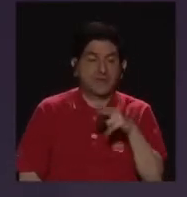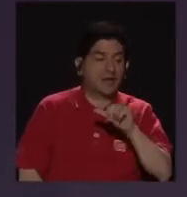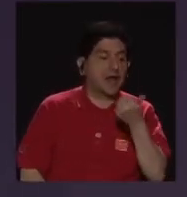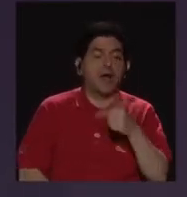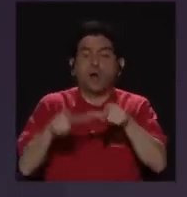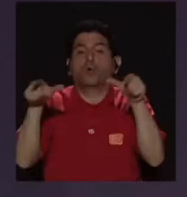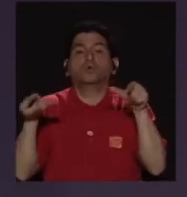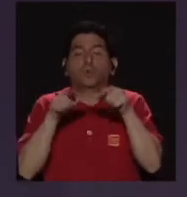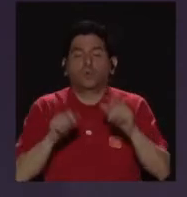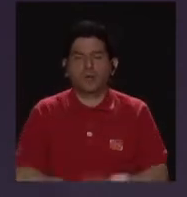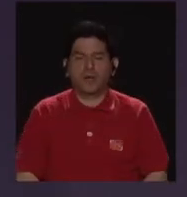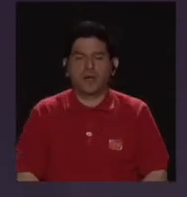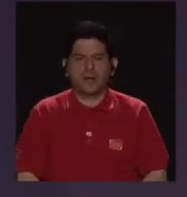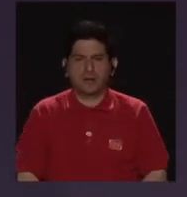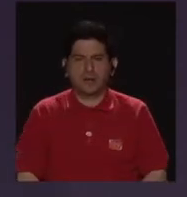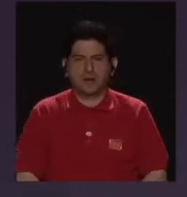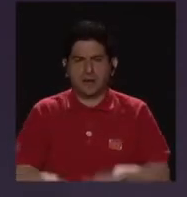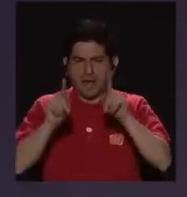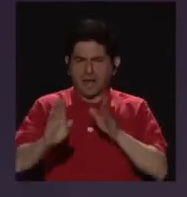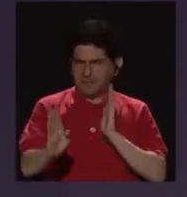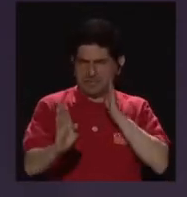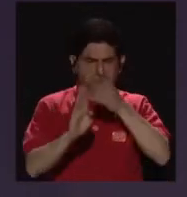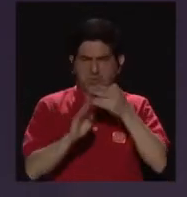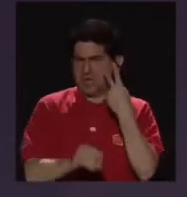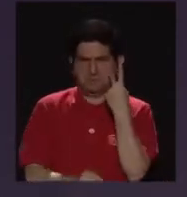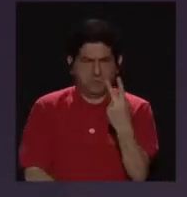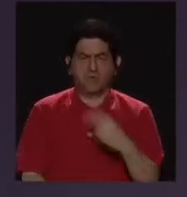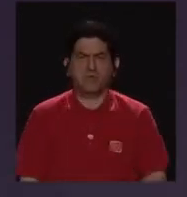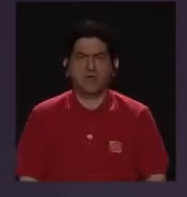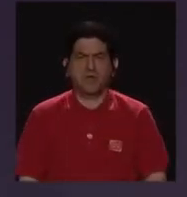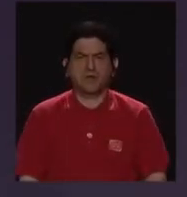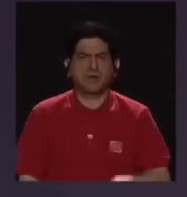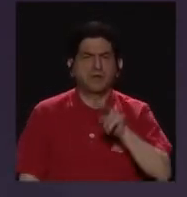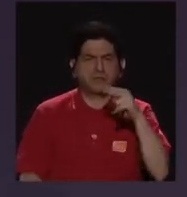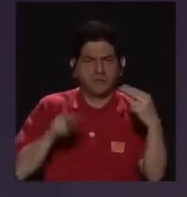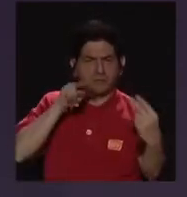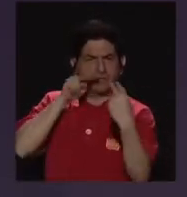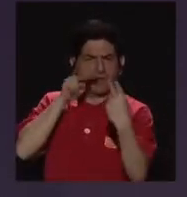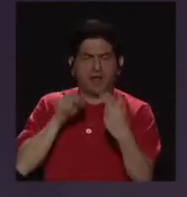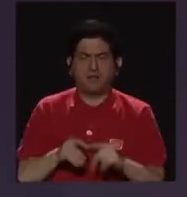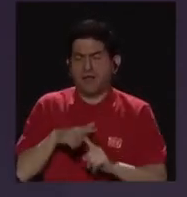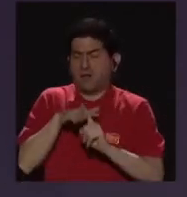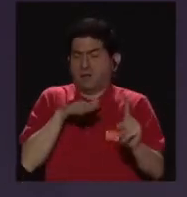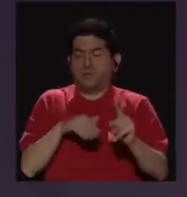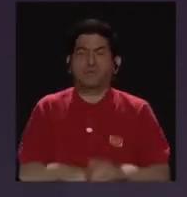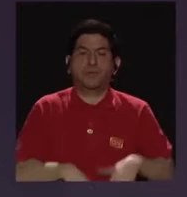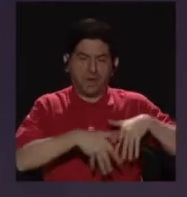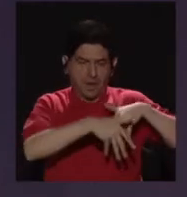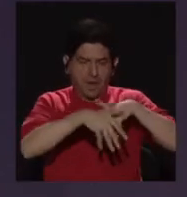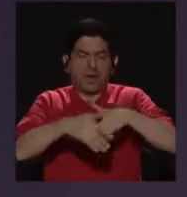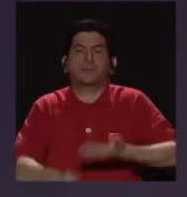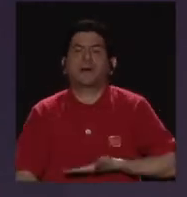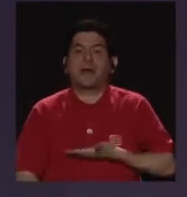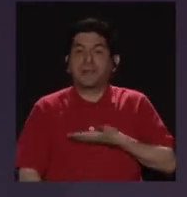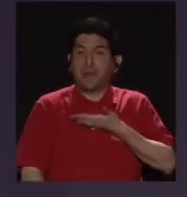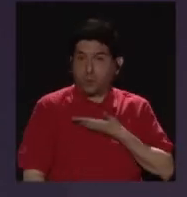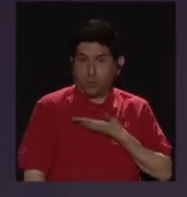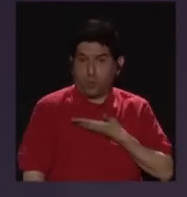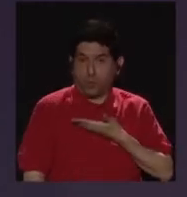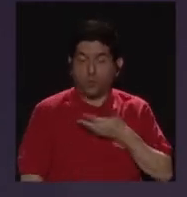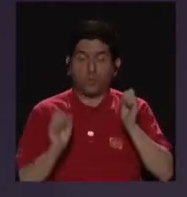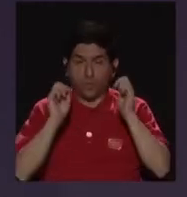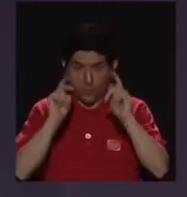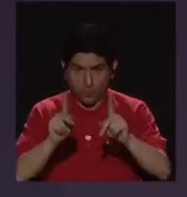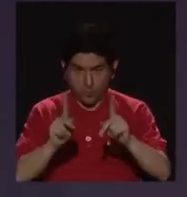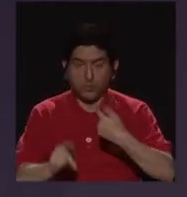no era la gente a la cara o huir de sus miradas no en la marcha del orgullo tenemos la oportunidad